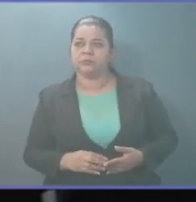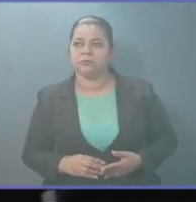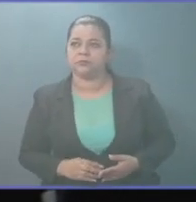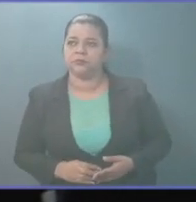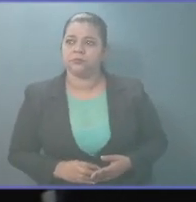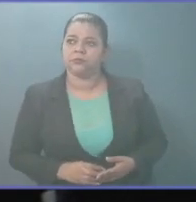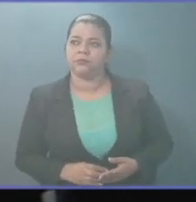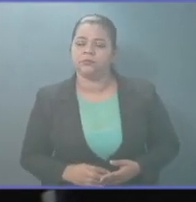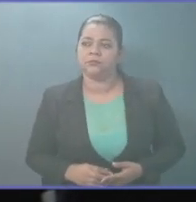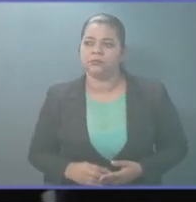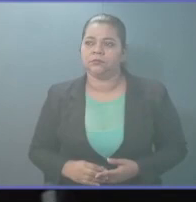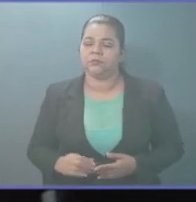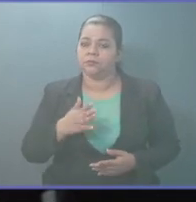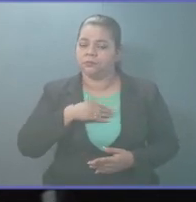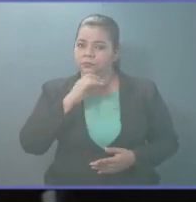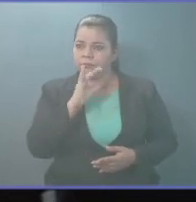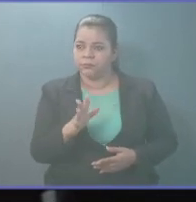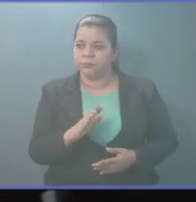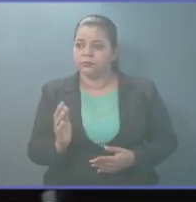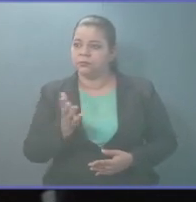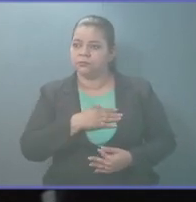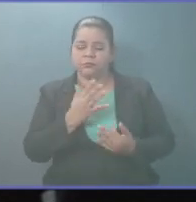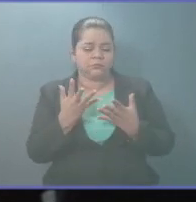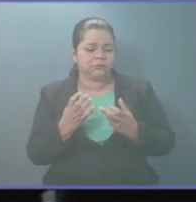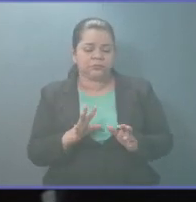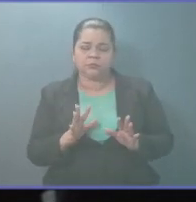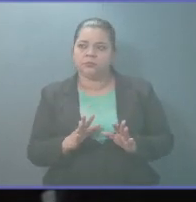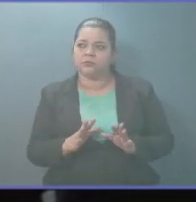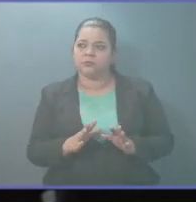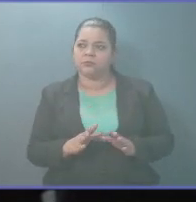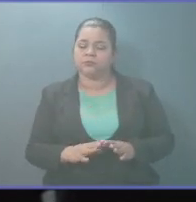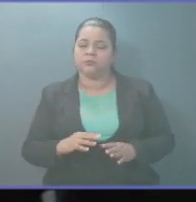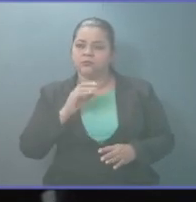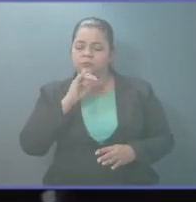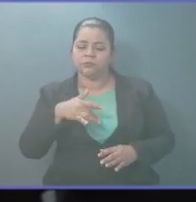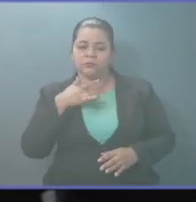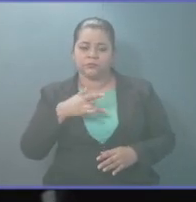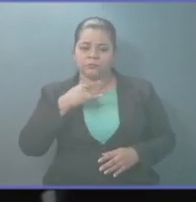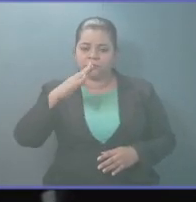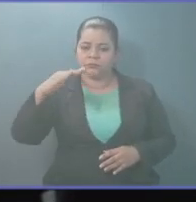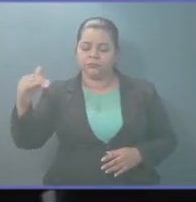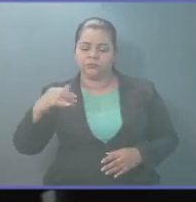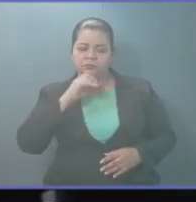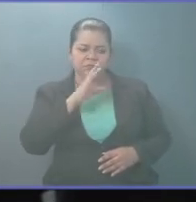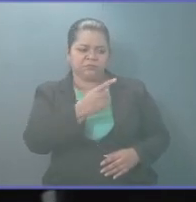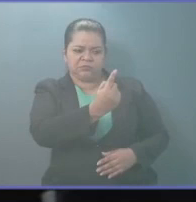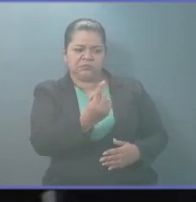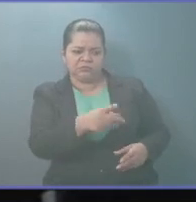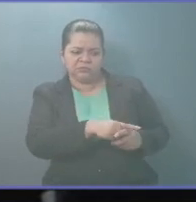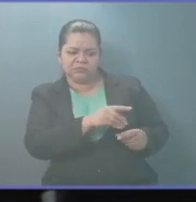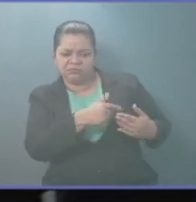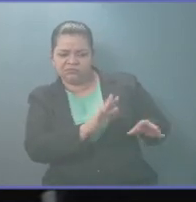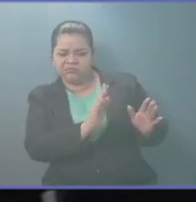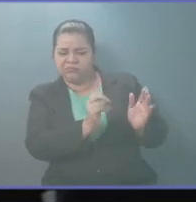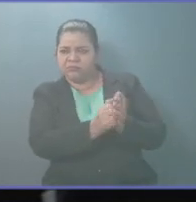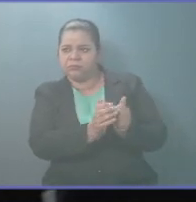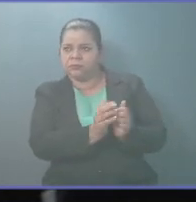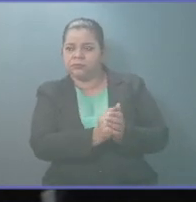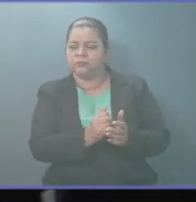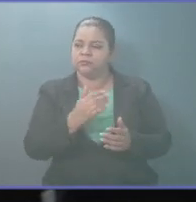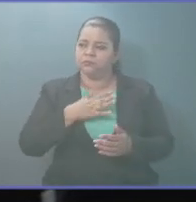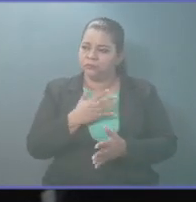menos un borrador de un reglamento. Pero igual, sí, el diputado tiene toda la razón,